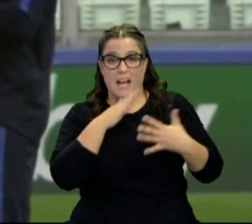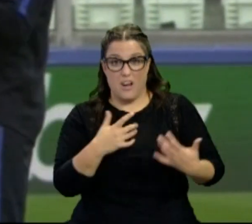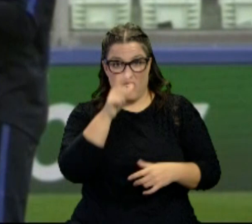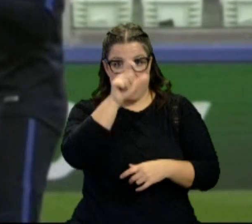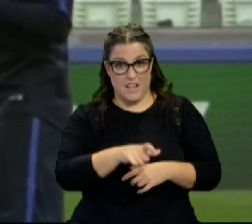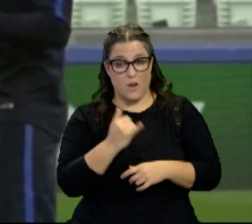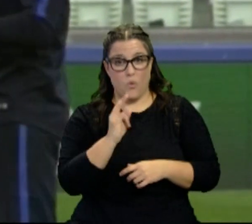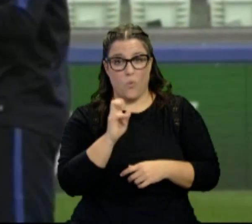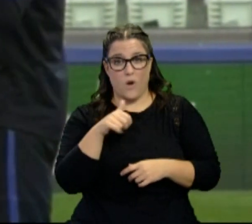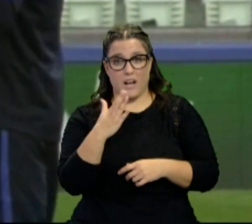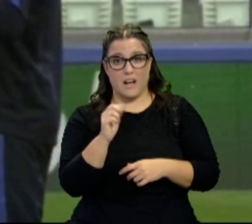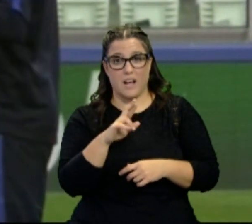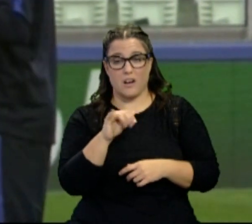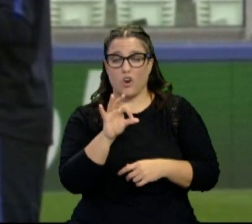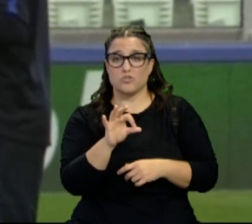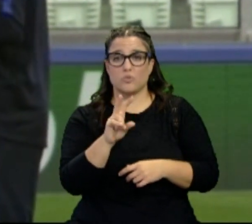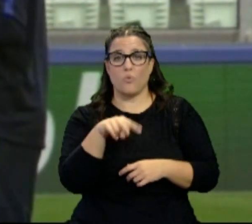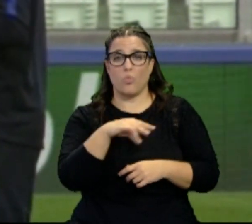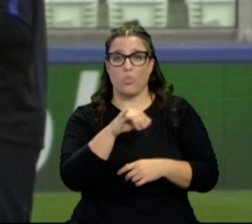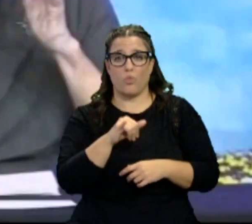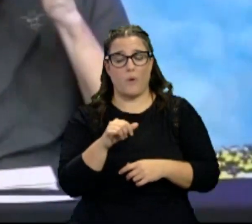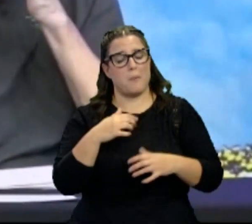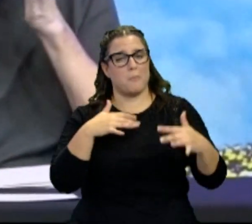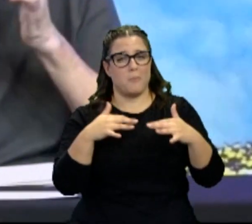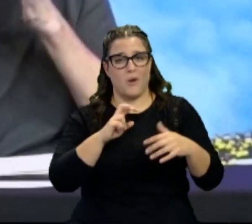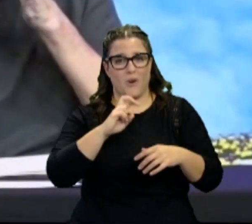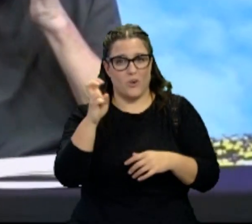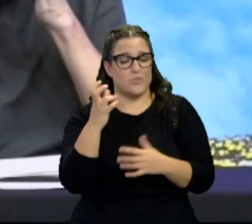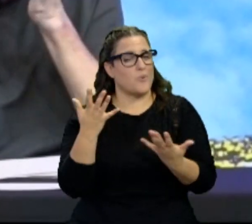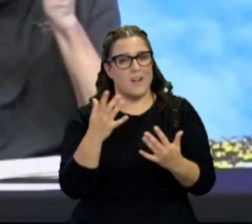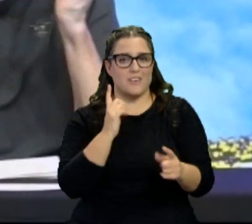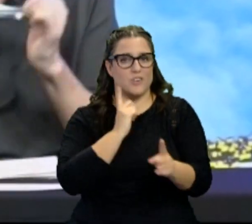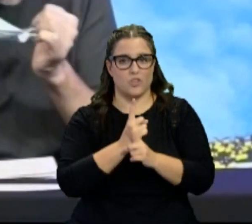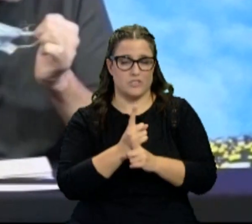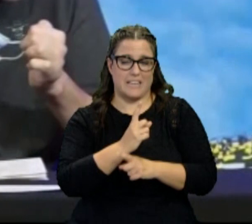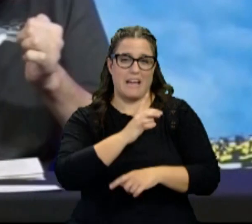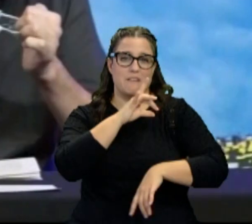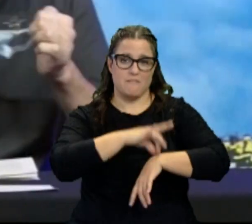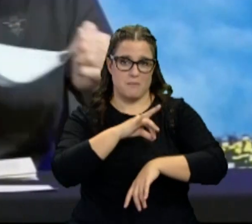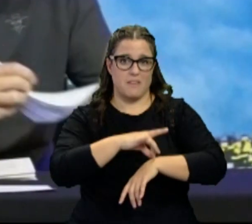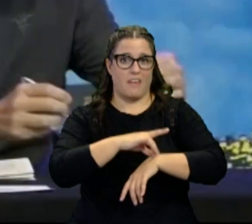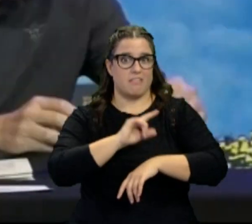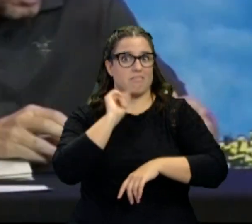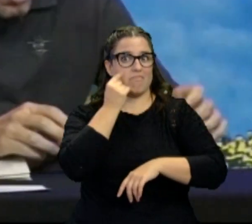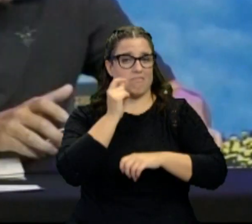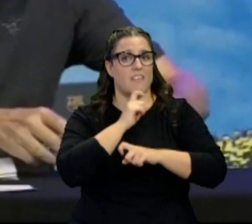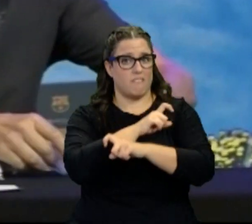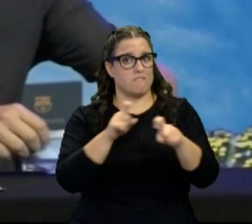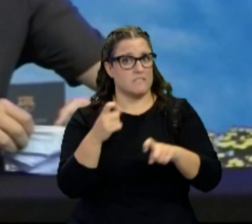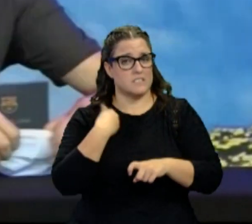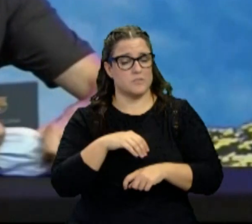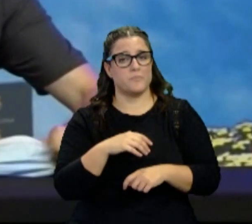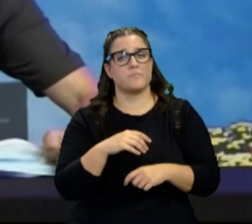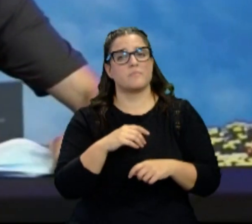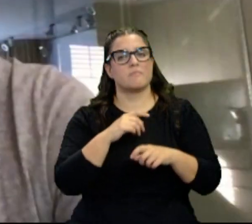Carlos Unzué juega su partido más difícil, el que disputa contra la enfermedad que anunció que le habían diagnosticado, la esclerosis